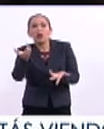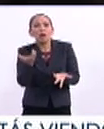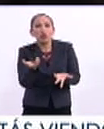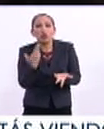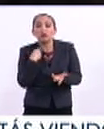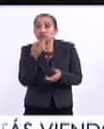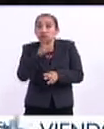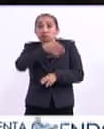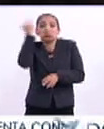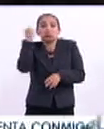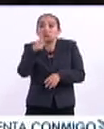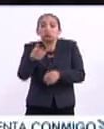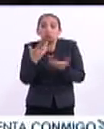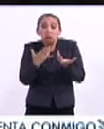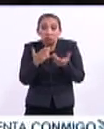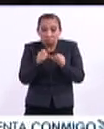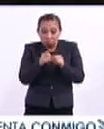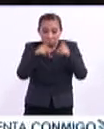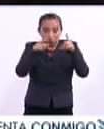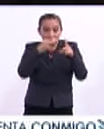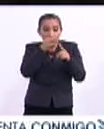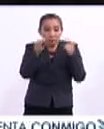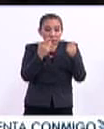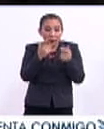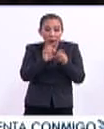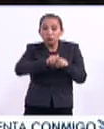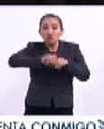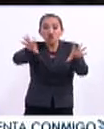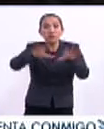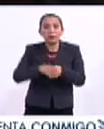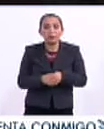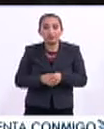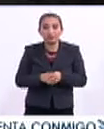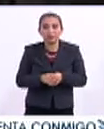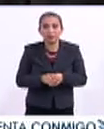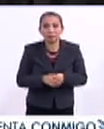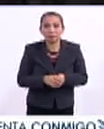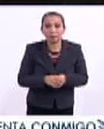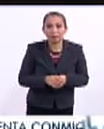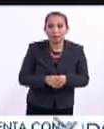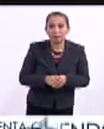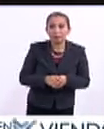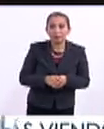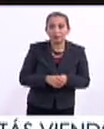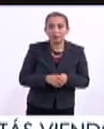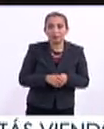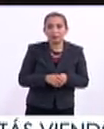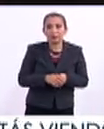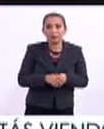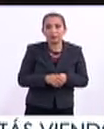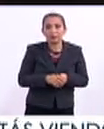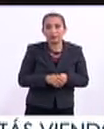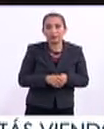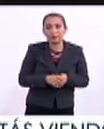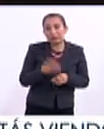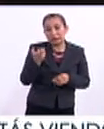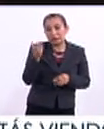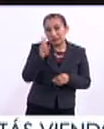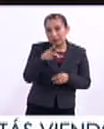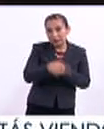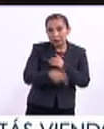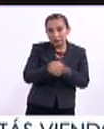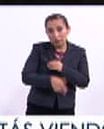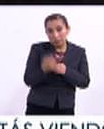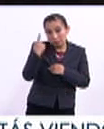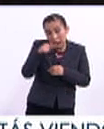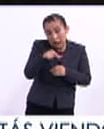Nadie abre, no abren ni siquiera la noticia, es como lo que tú dices, Sí, se lee las 3 líneas, exactamente. ¿no? Y pues, es riesgoso,